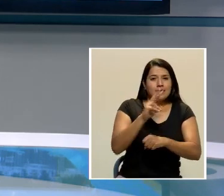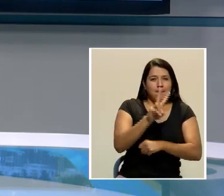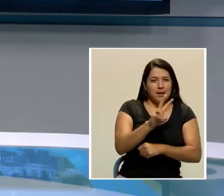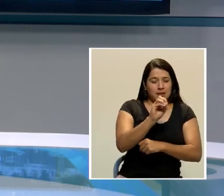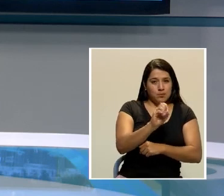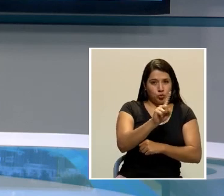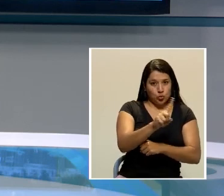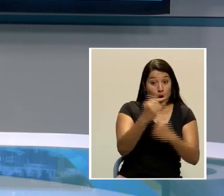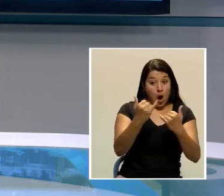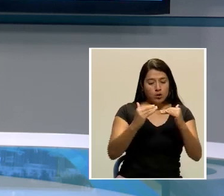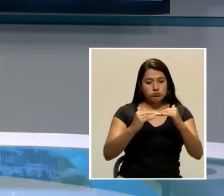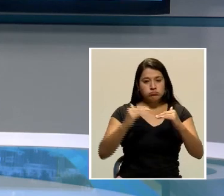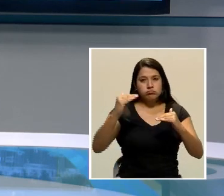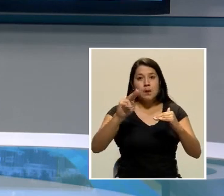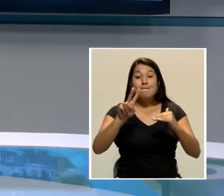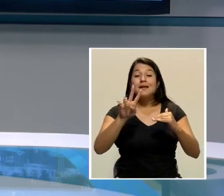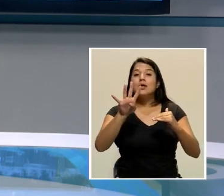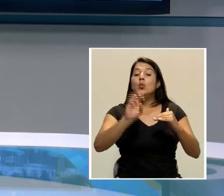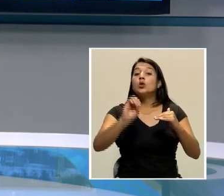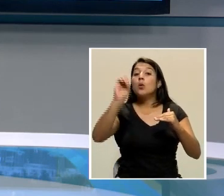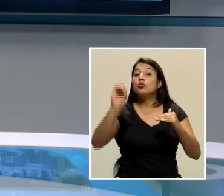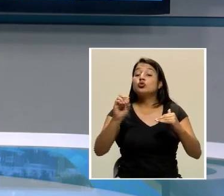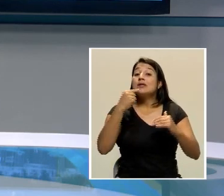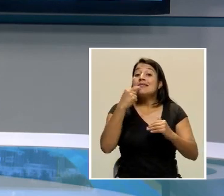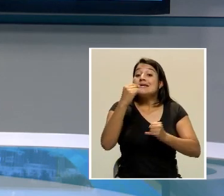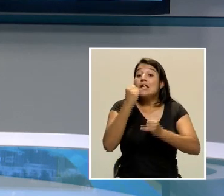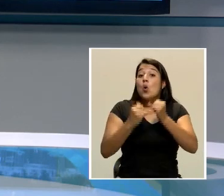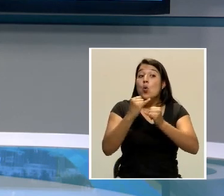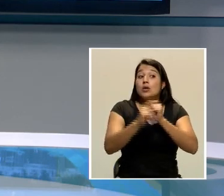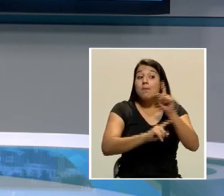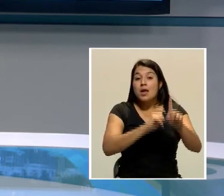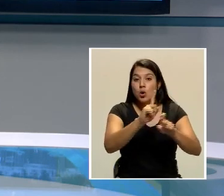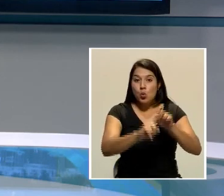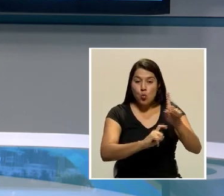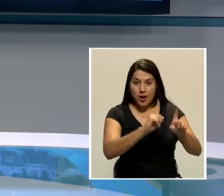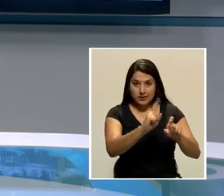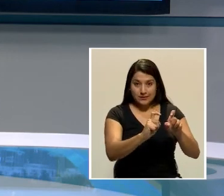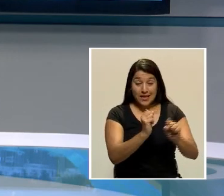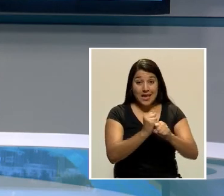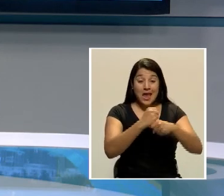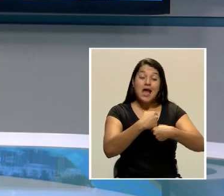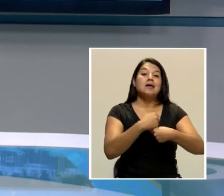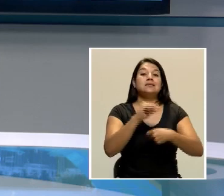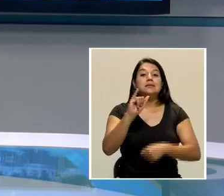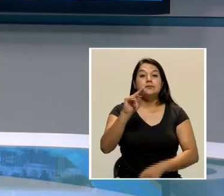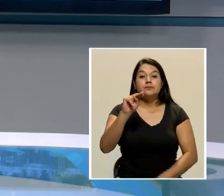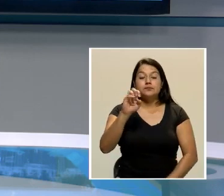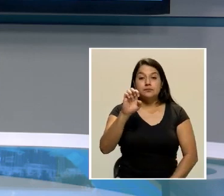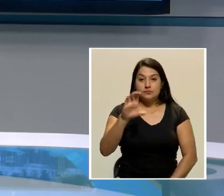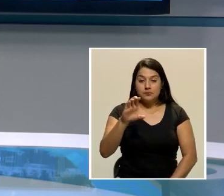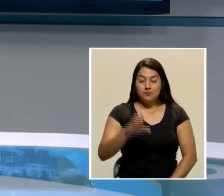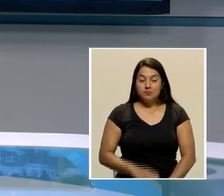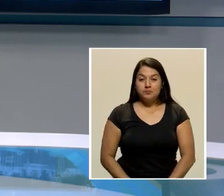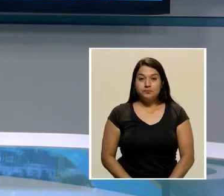al 24%, según la última encuesta continua de empleo del INEC.